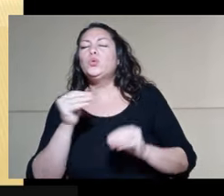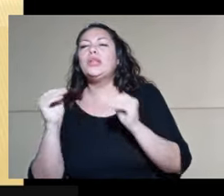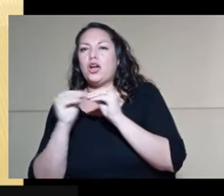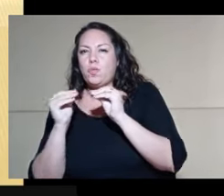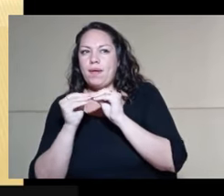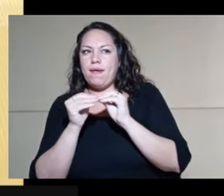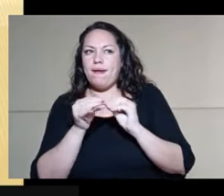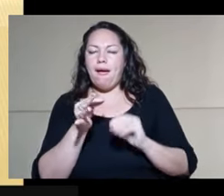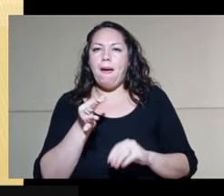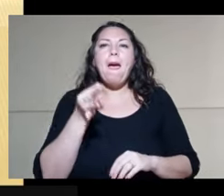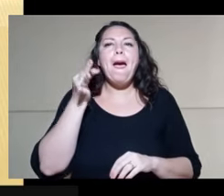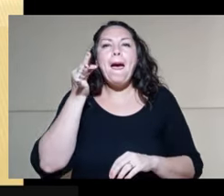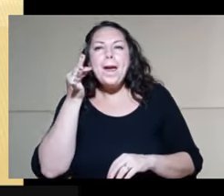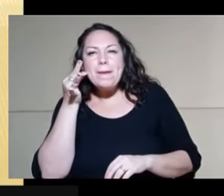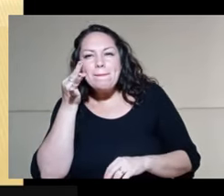del tacto también?